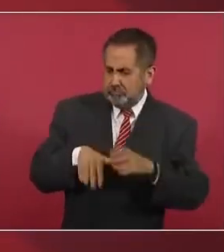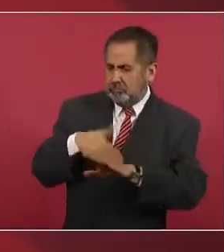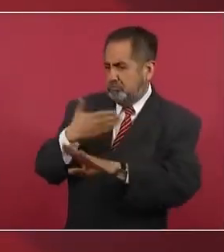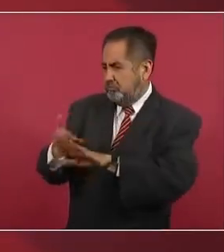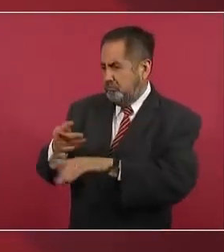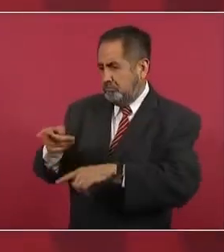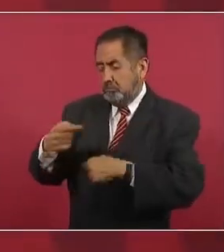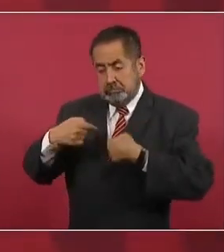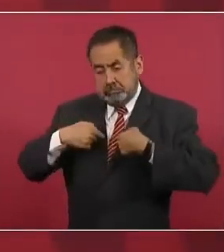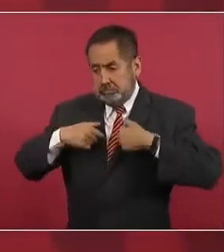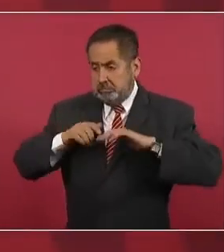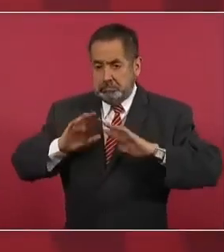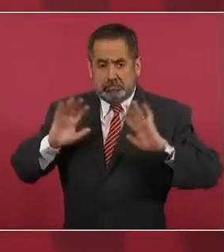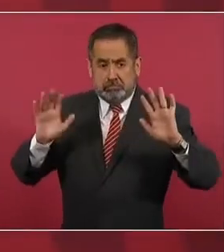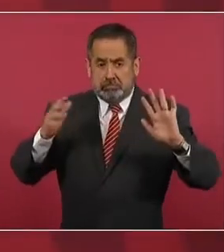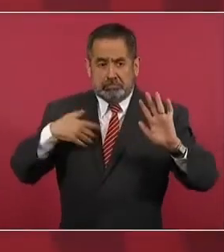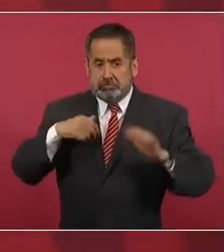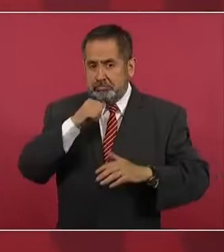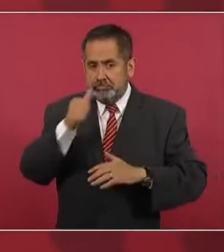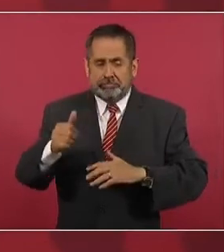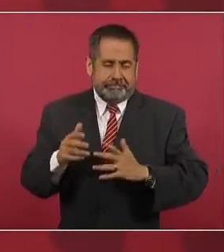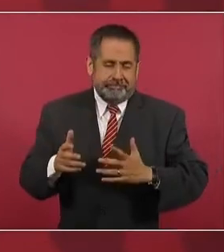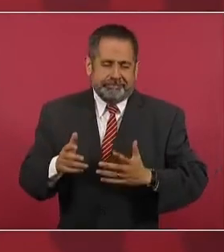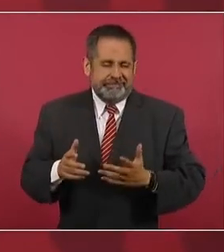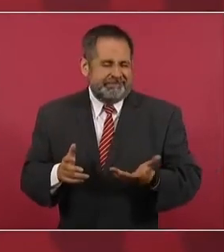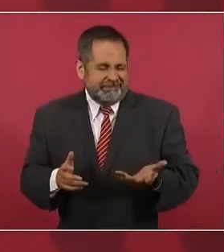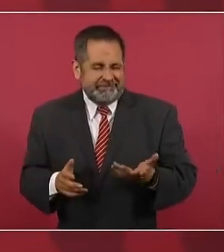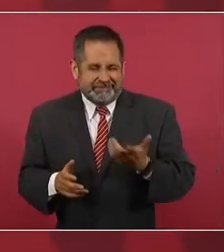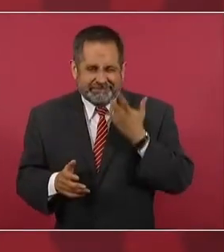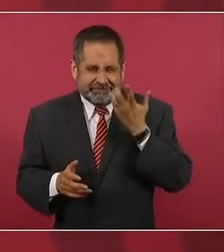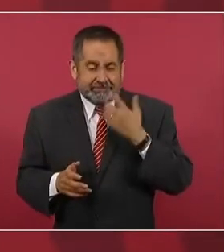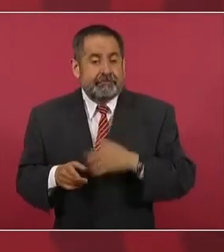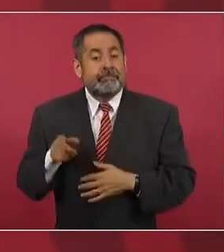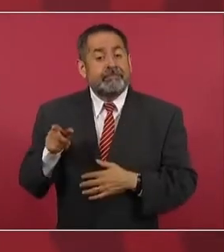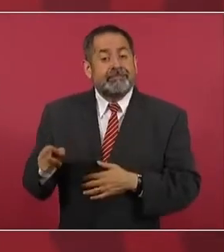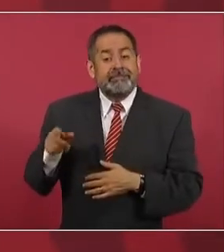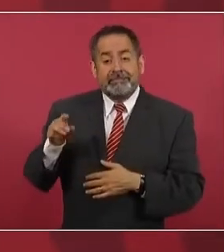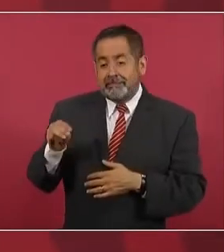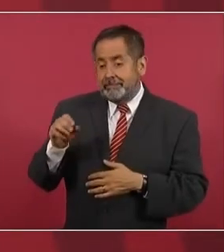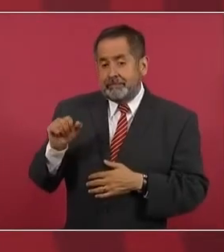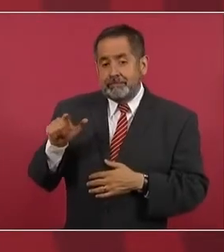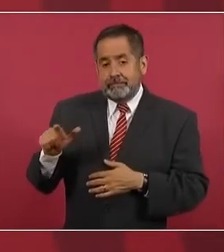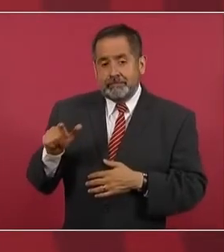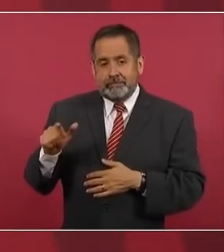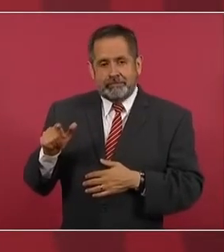nada que ver. Y dicen que Manuel González, que